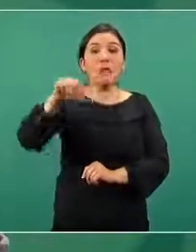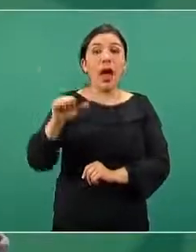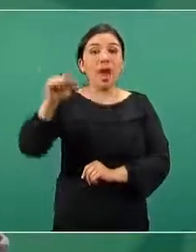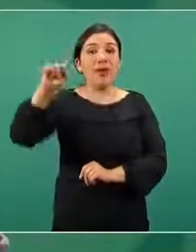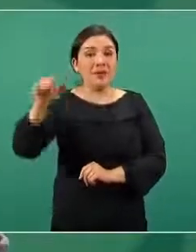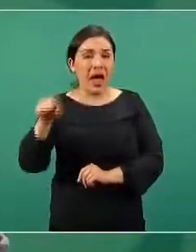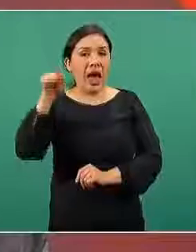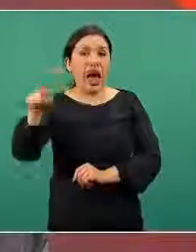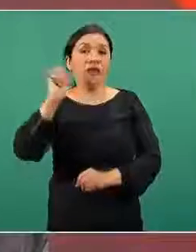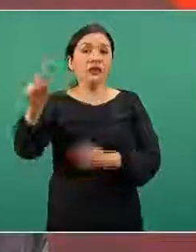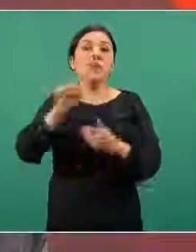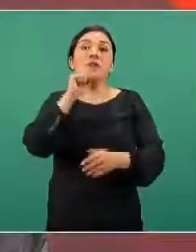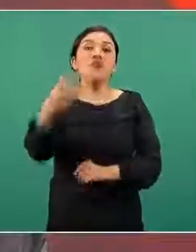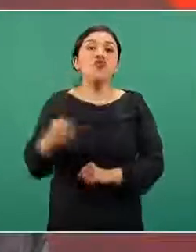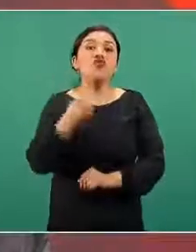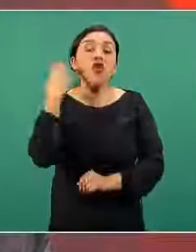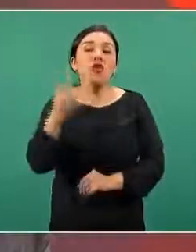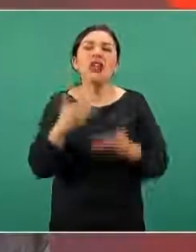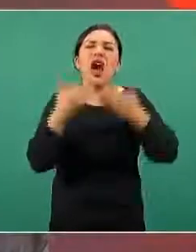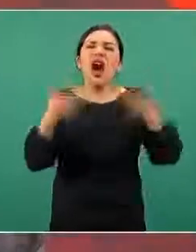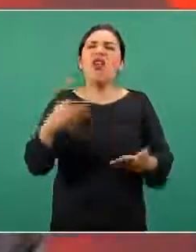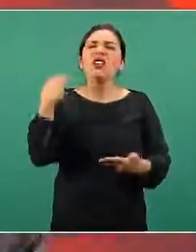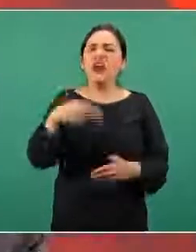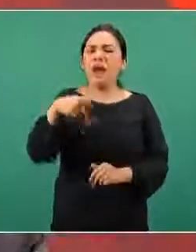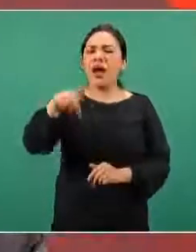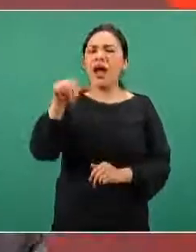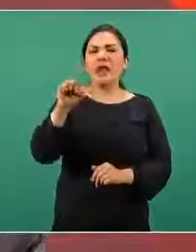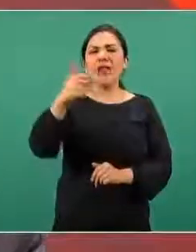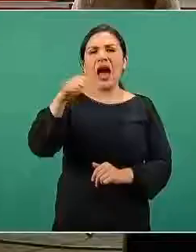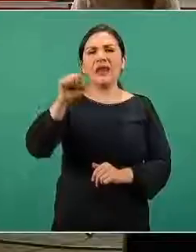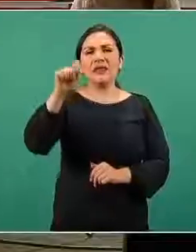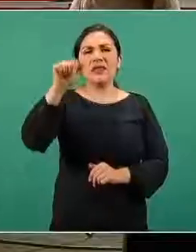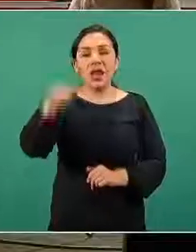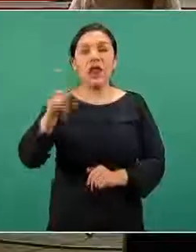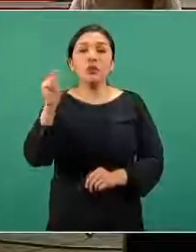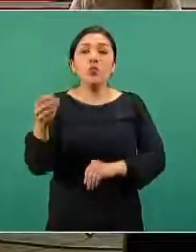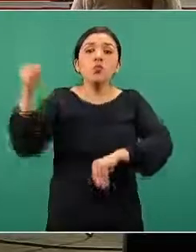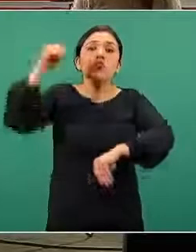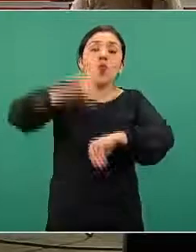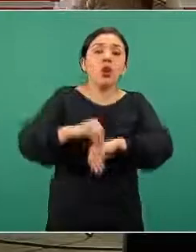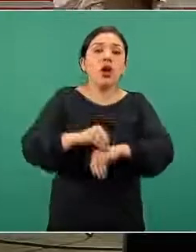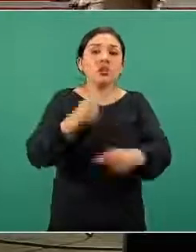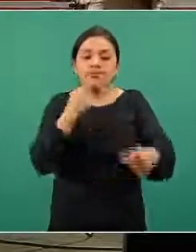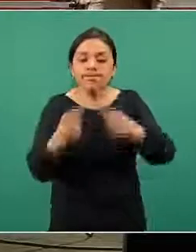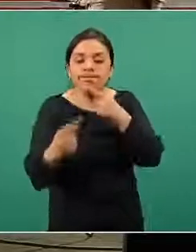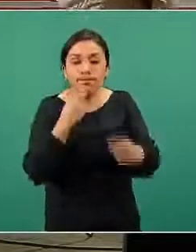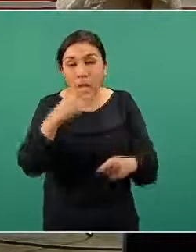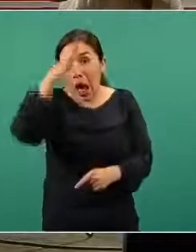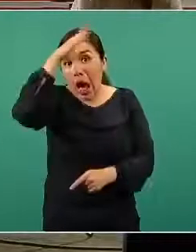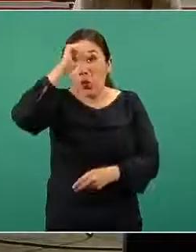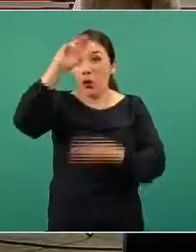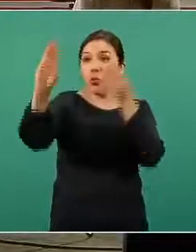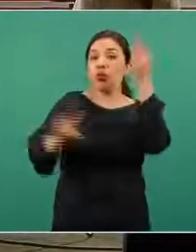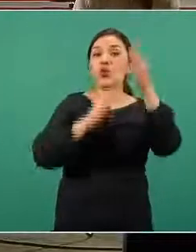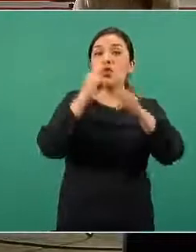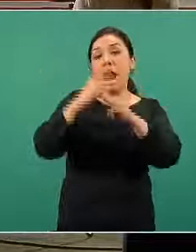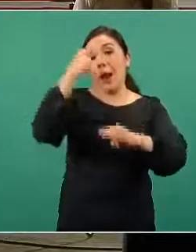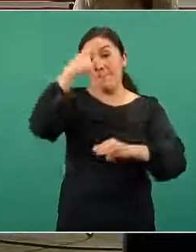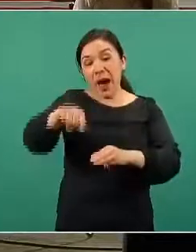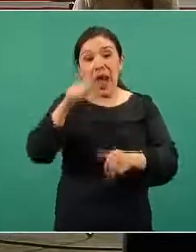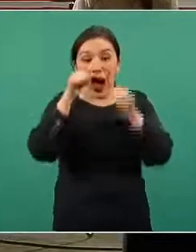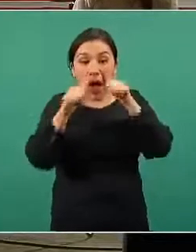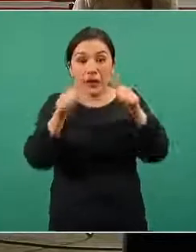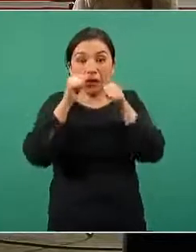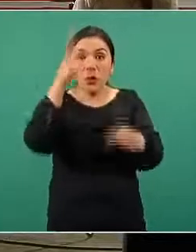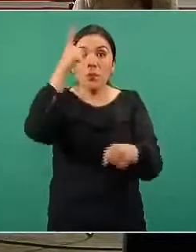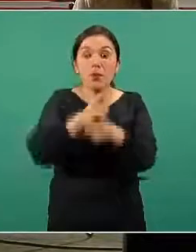conferencia en lo que hoy se llama Kazajstán, se estableció el consenso mundial sobre atención primaria de la salud. Y la razón por la